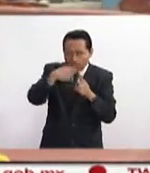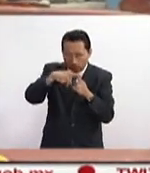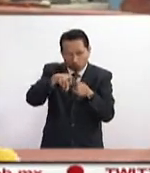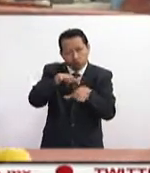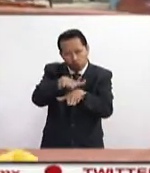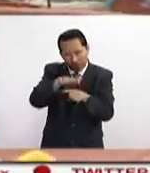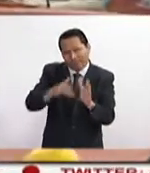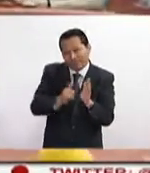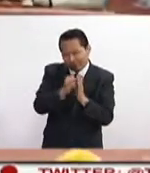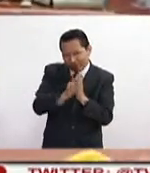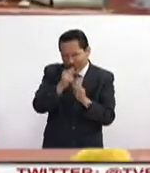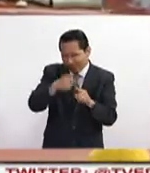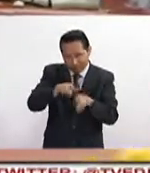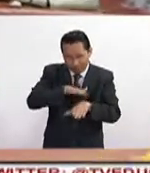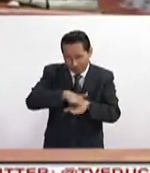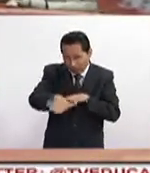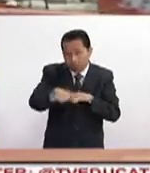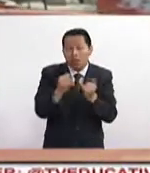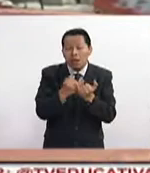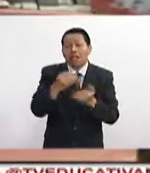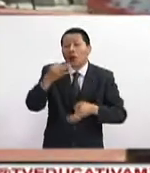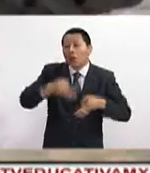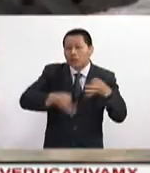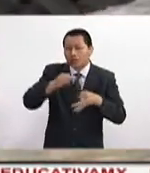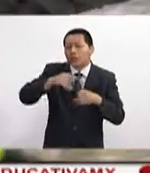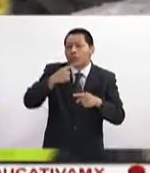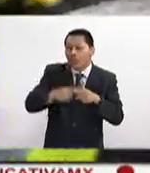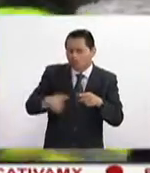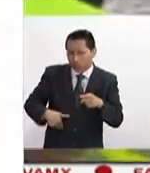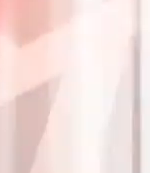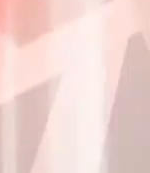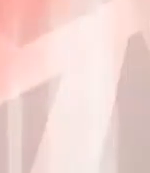También descartó hacer algún juicio de las causas del accidente.